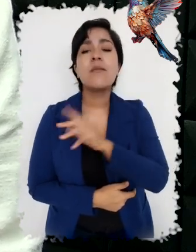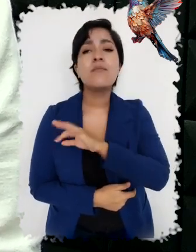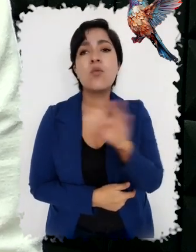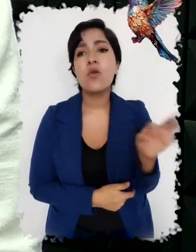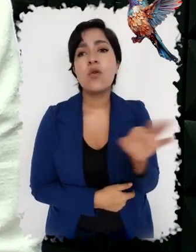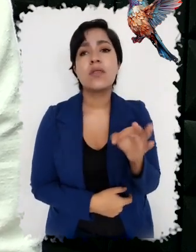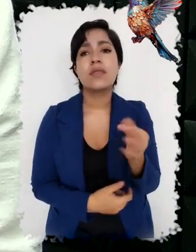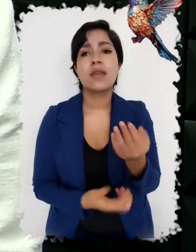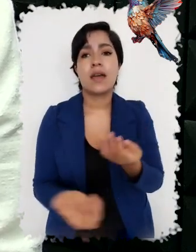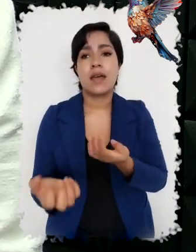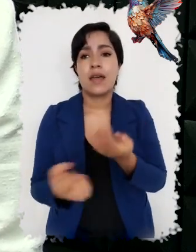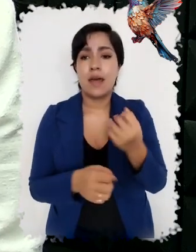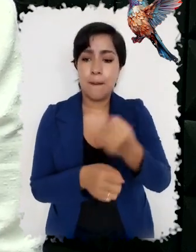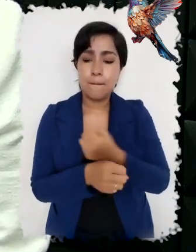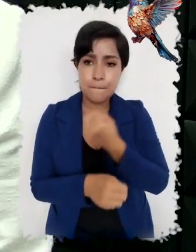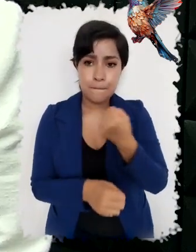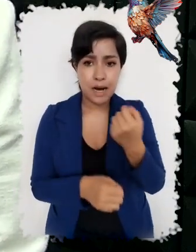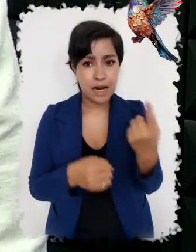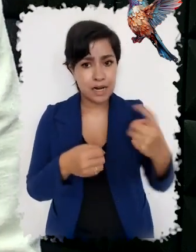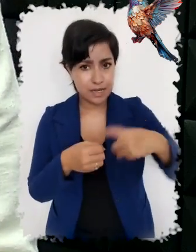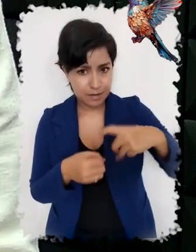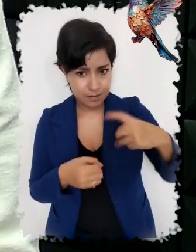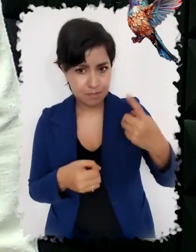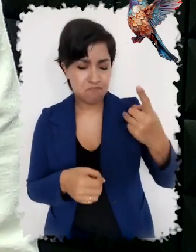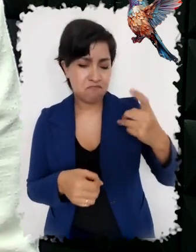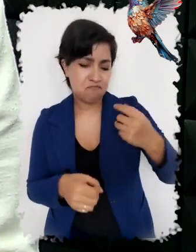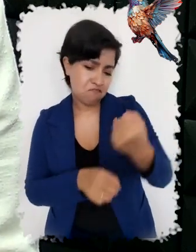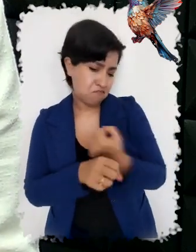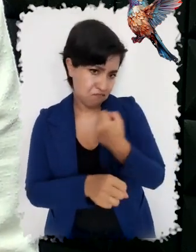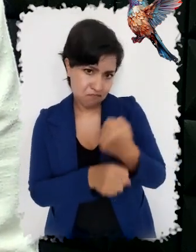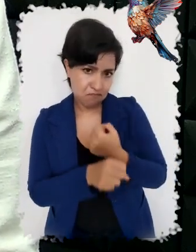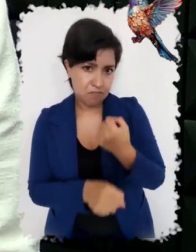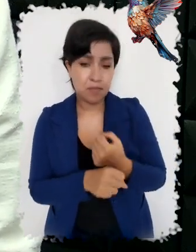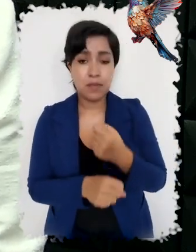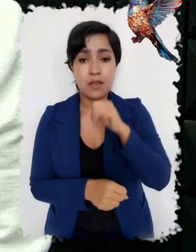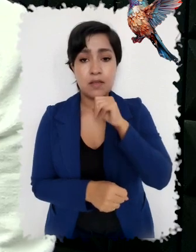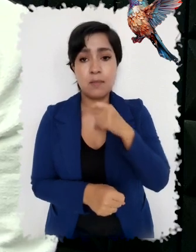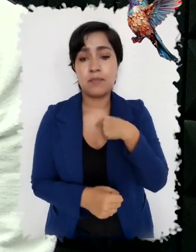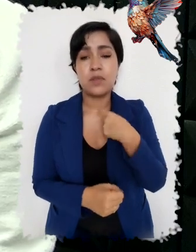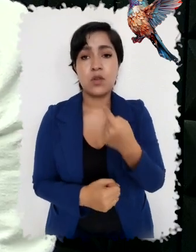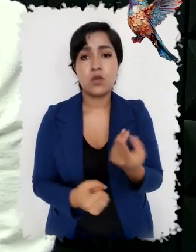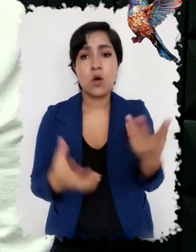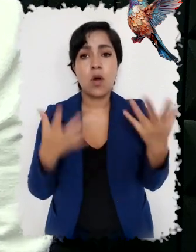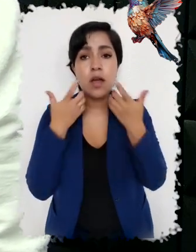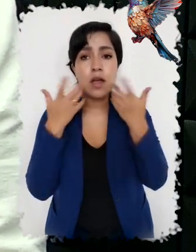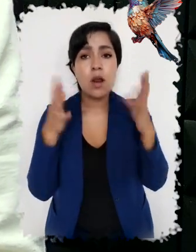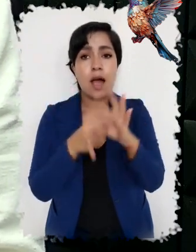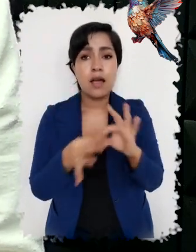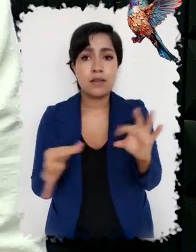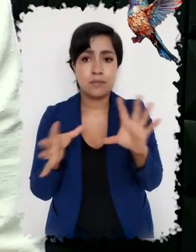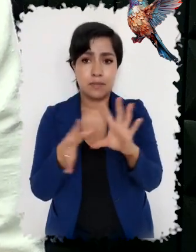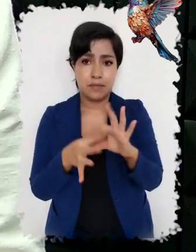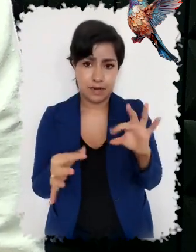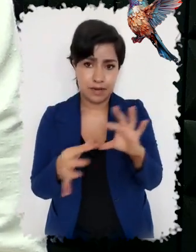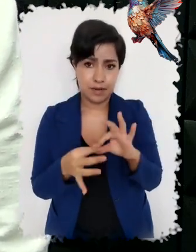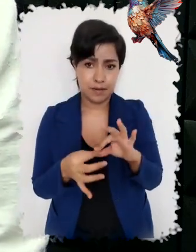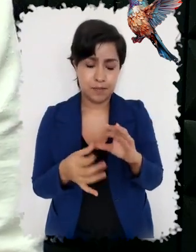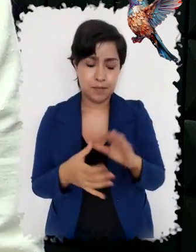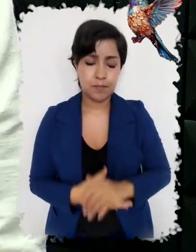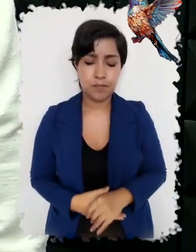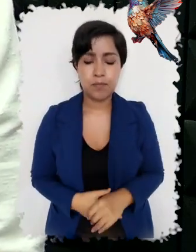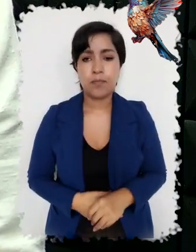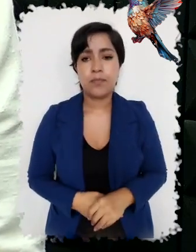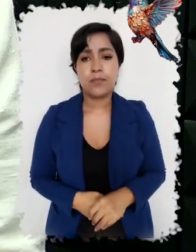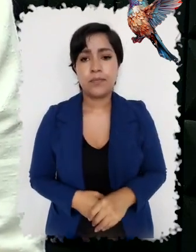se que se que se agregue y y quiero este comentarte eh